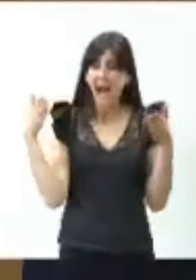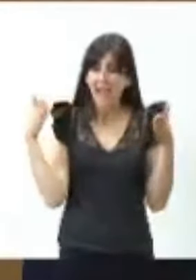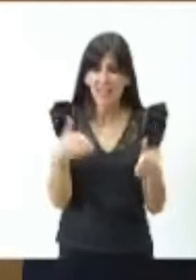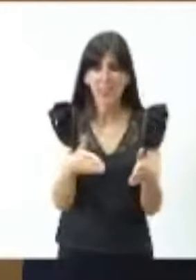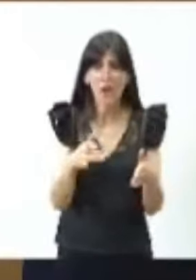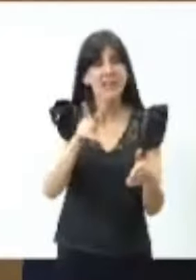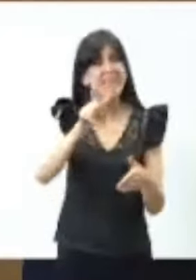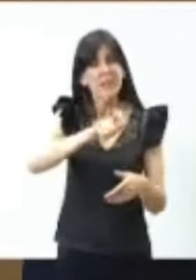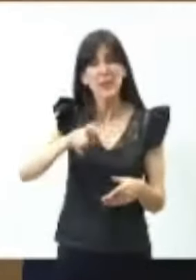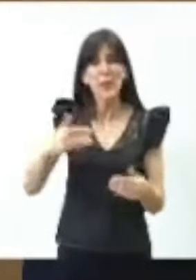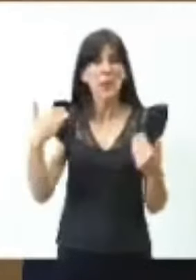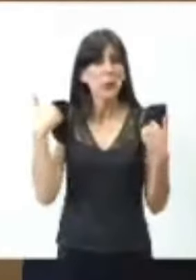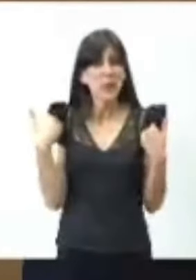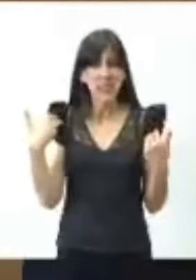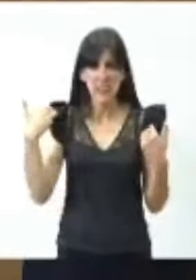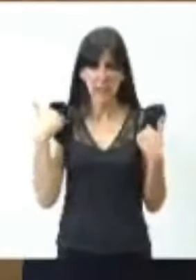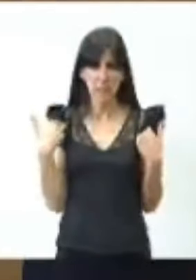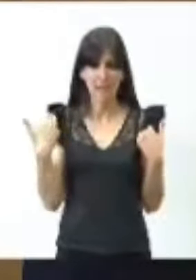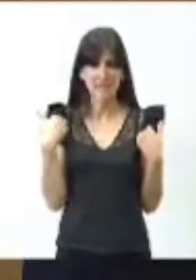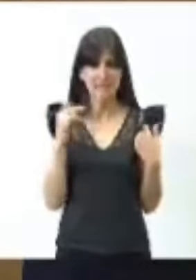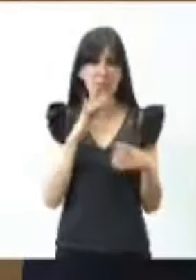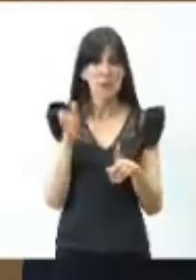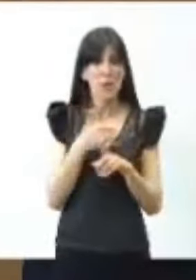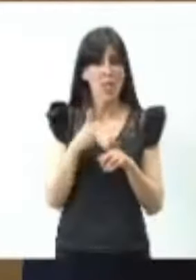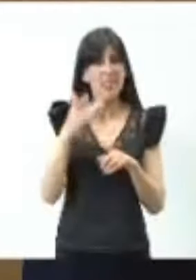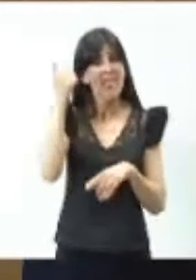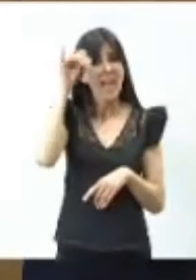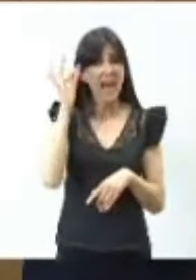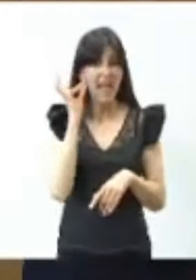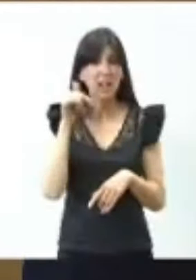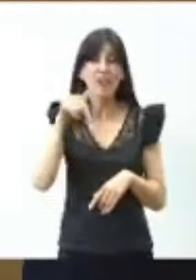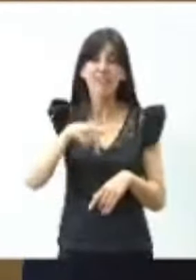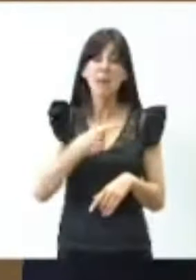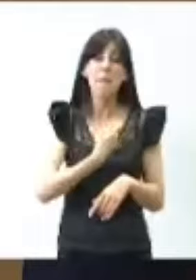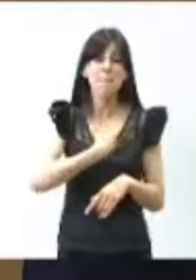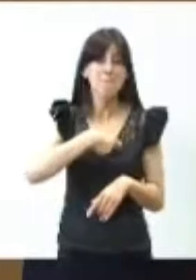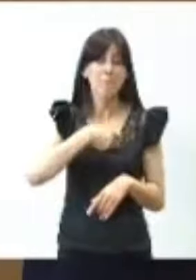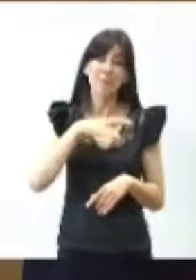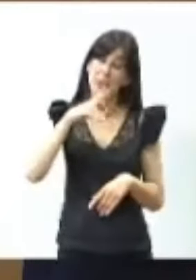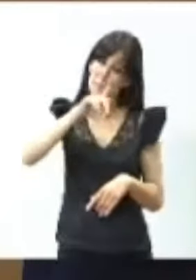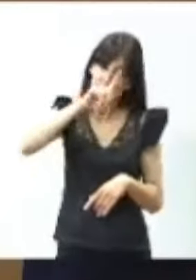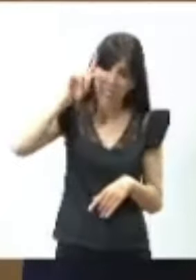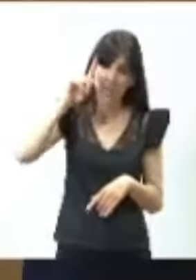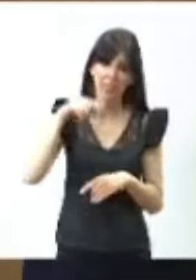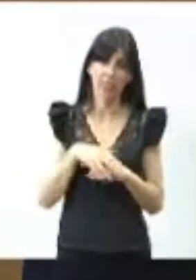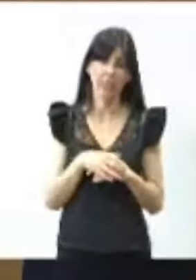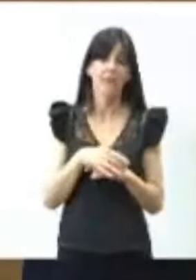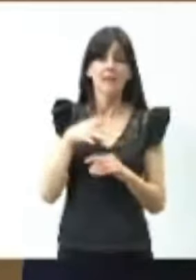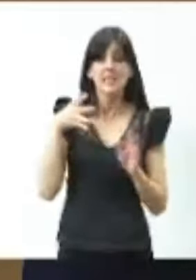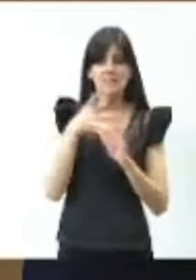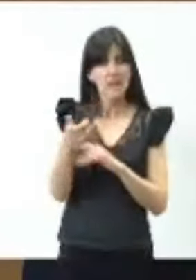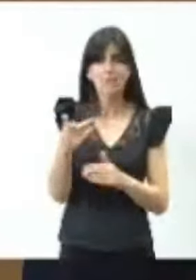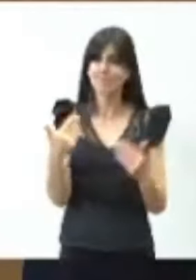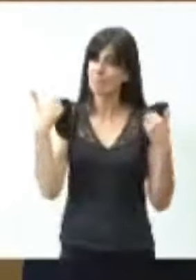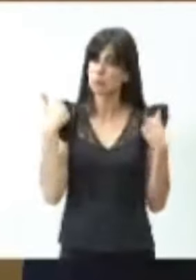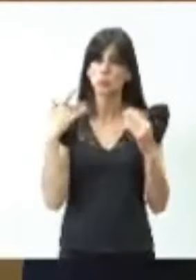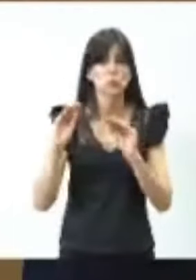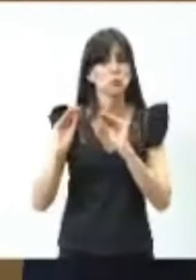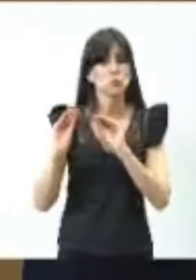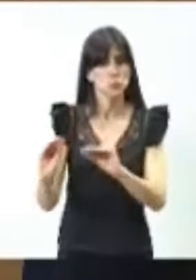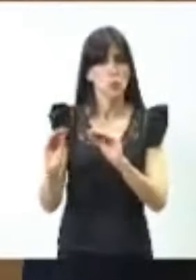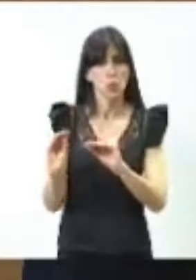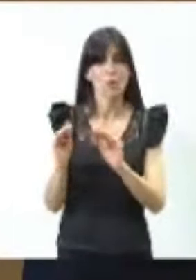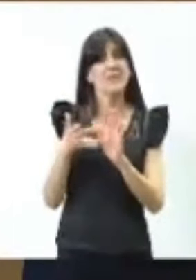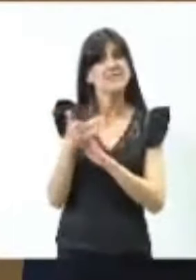las víctimas de violencia de género en Madrid. Y eso es una responsabilidad